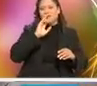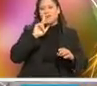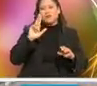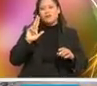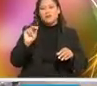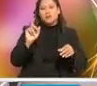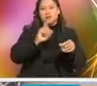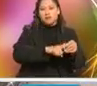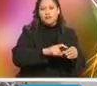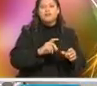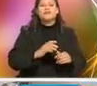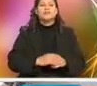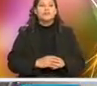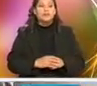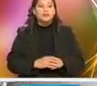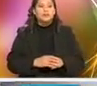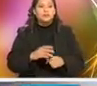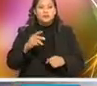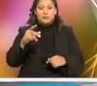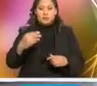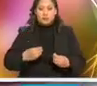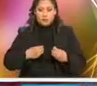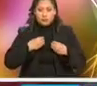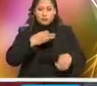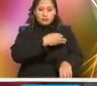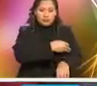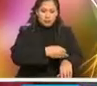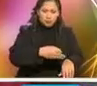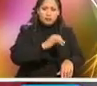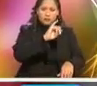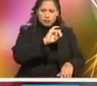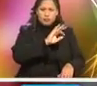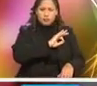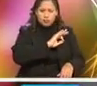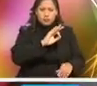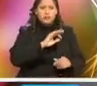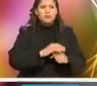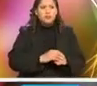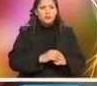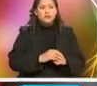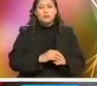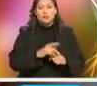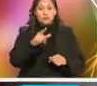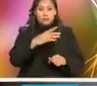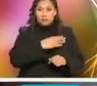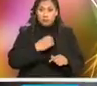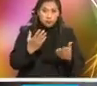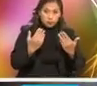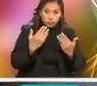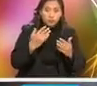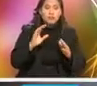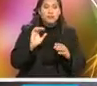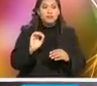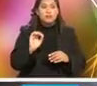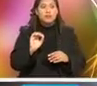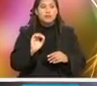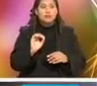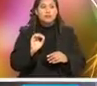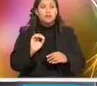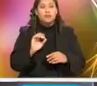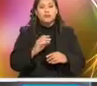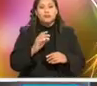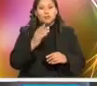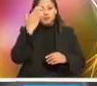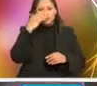no tienen que tener su vida familiar, que también la pueden hacer o no, porque también está esto de, no, si no tienes hijos y este